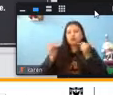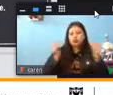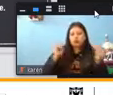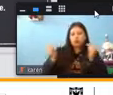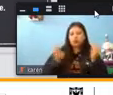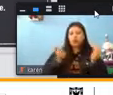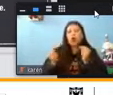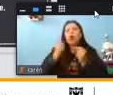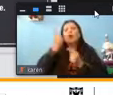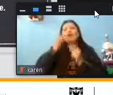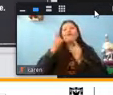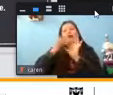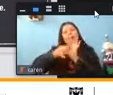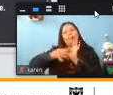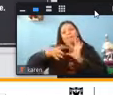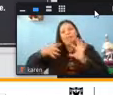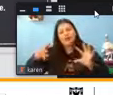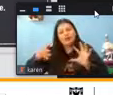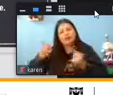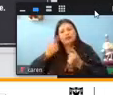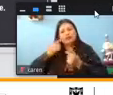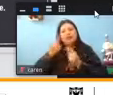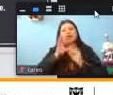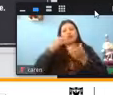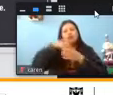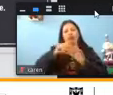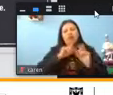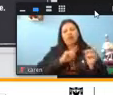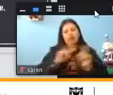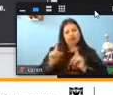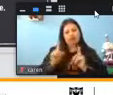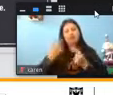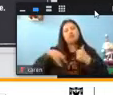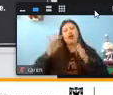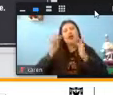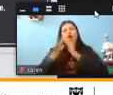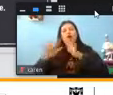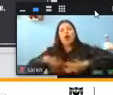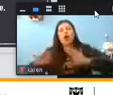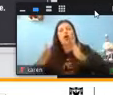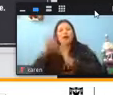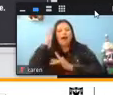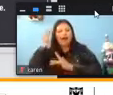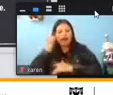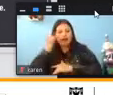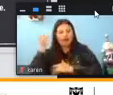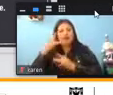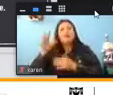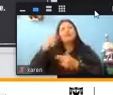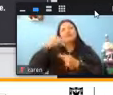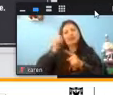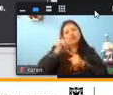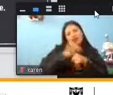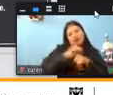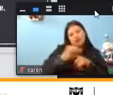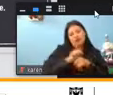una desconexión entre lo que se debate en ámbitos más académicos y en la práctica.